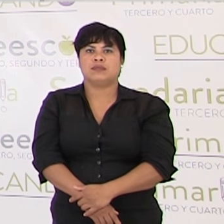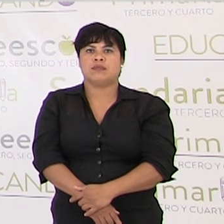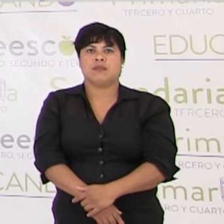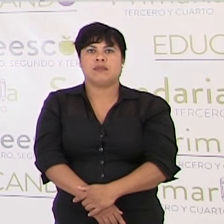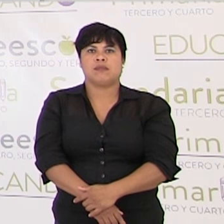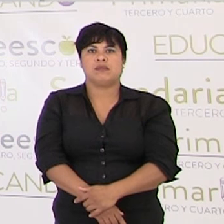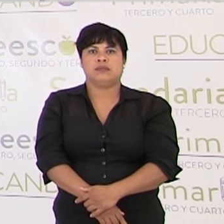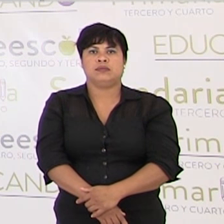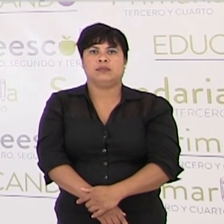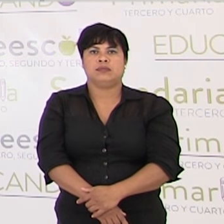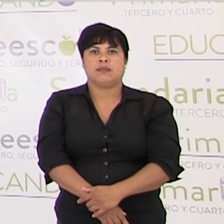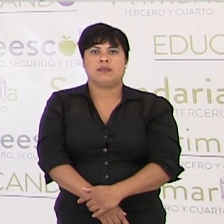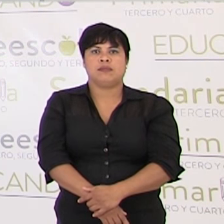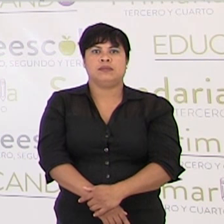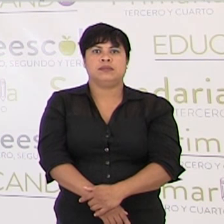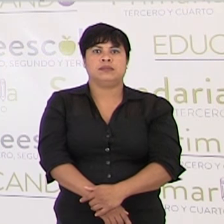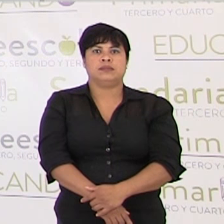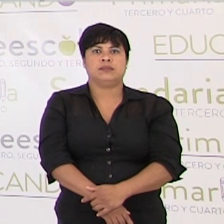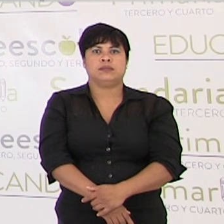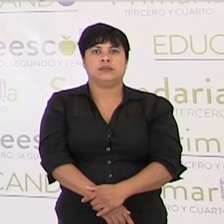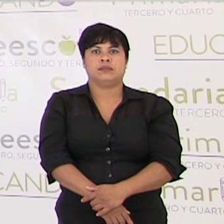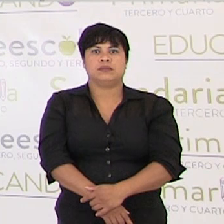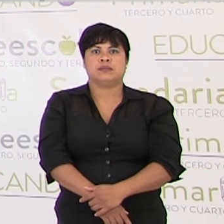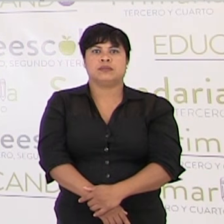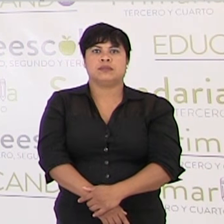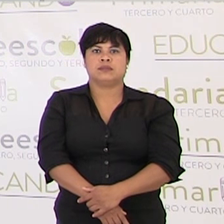de un número.